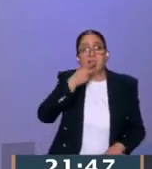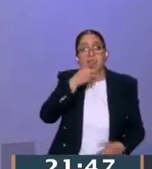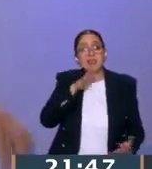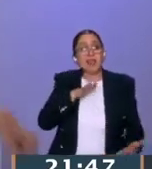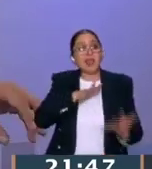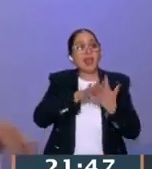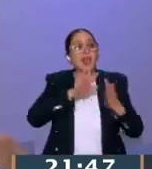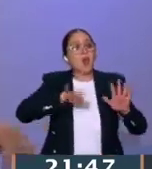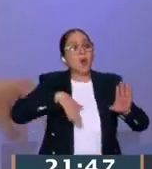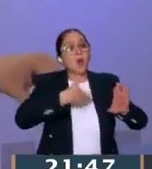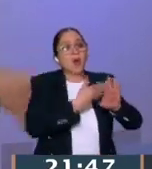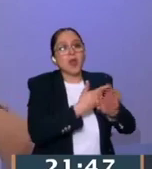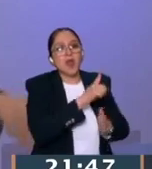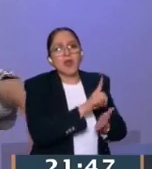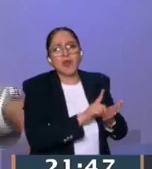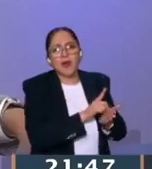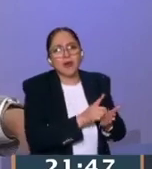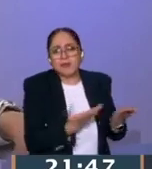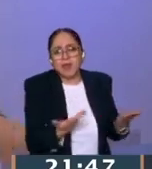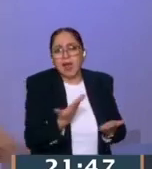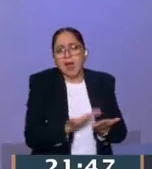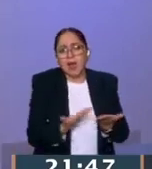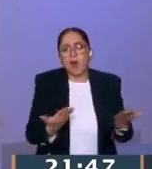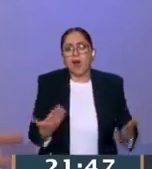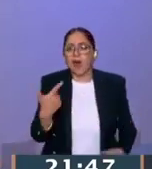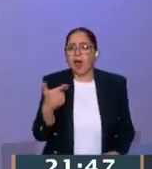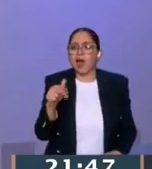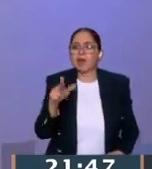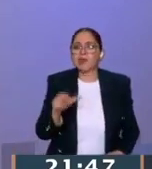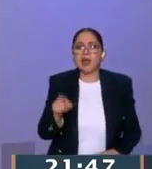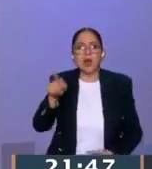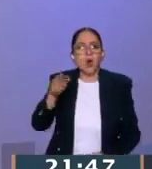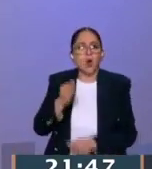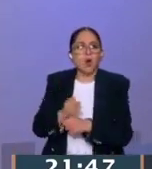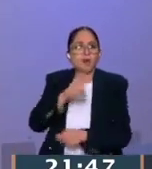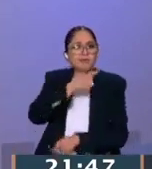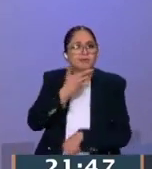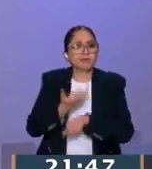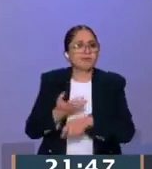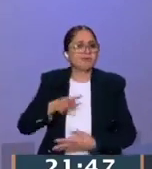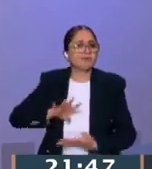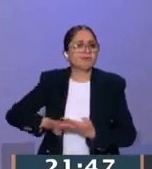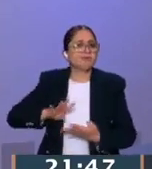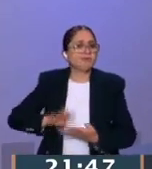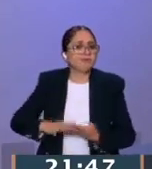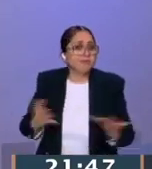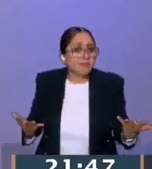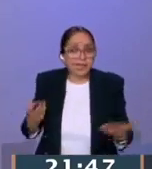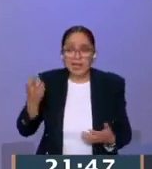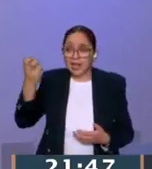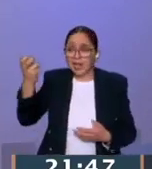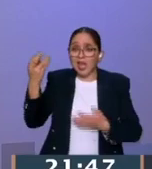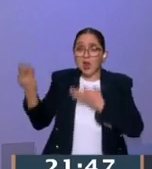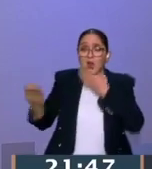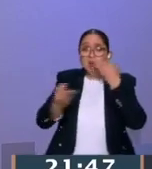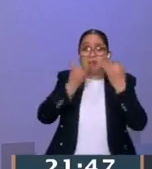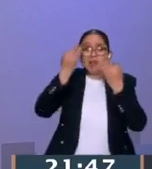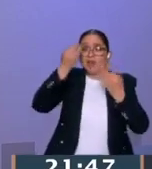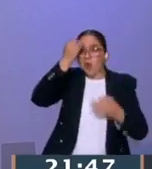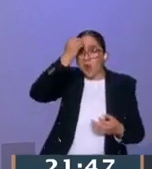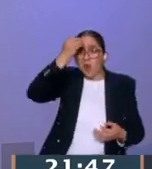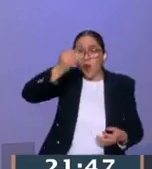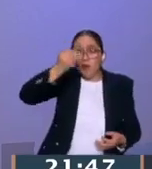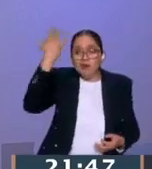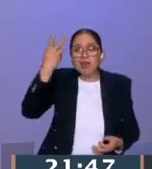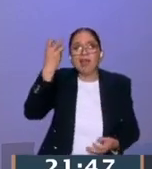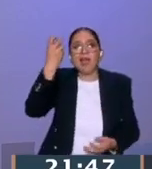narcotráfico, y hoy García Luna está en la cárcel. Entonces, de pronto a los medios de comunicación hoy se les olvida justamente ese antecedente que